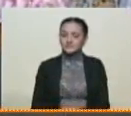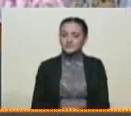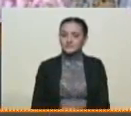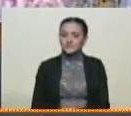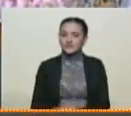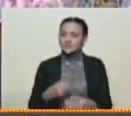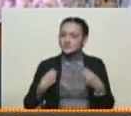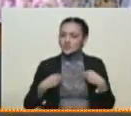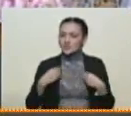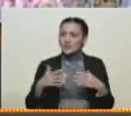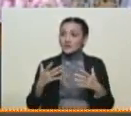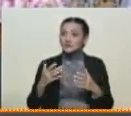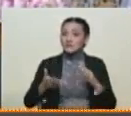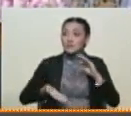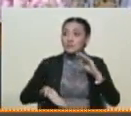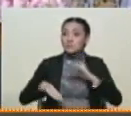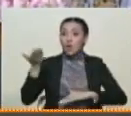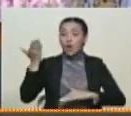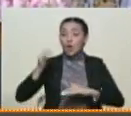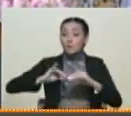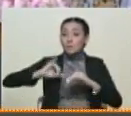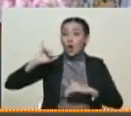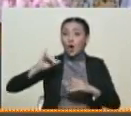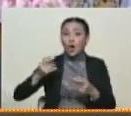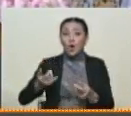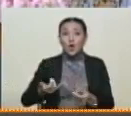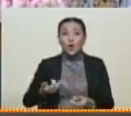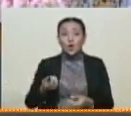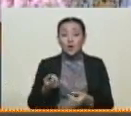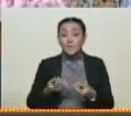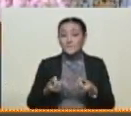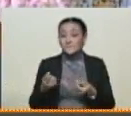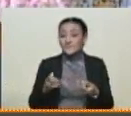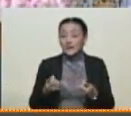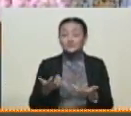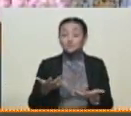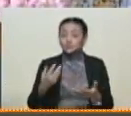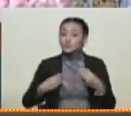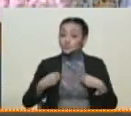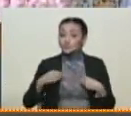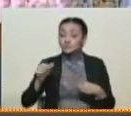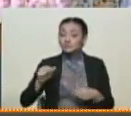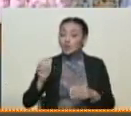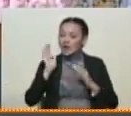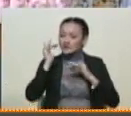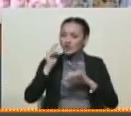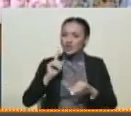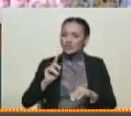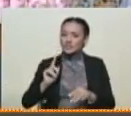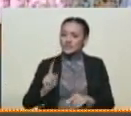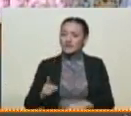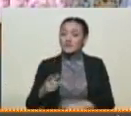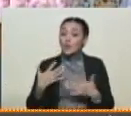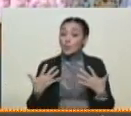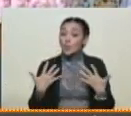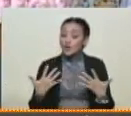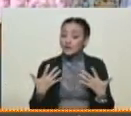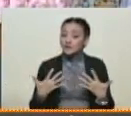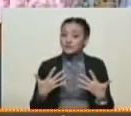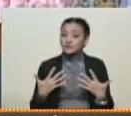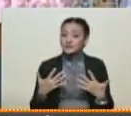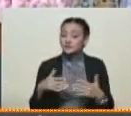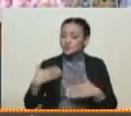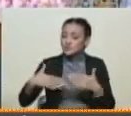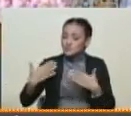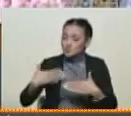mucha fuerza, la inflación, el desabastecimiento, hay que resolverlo y atenderlo en dos tiempos. El tiempo urgente, nosotros tenemos que